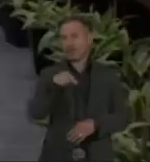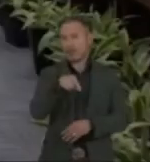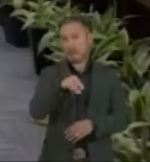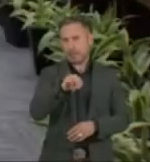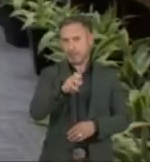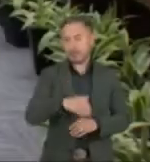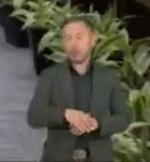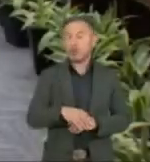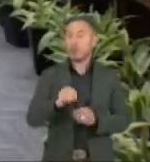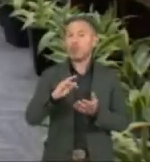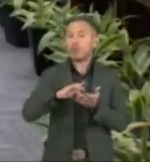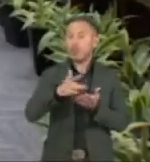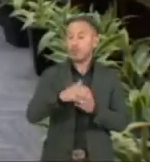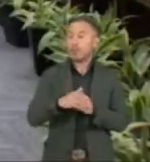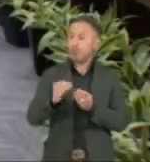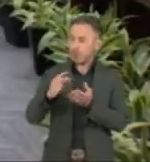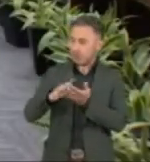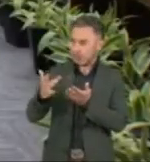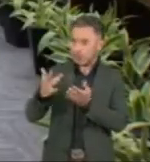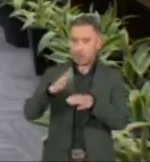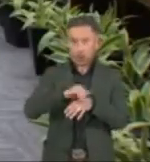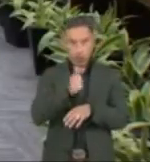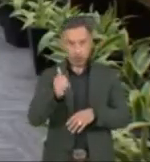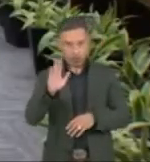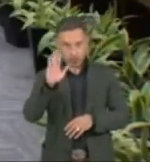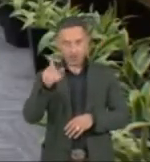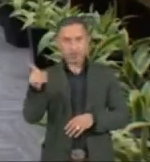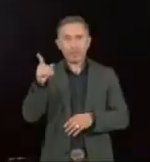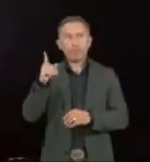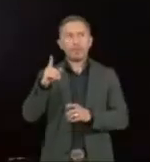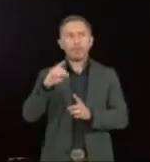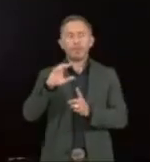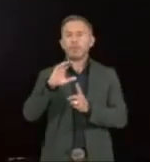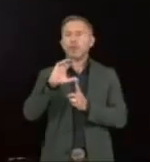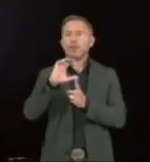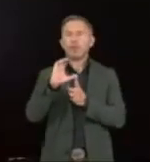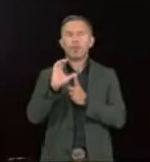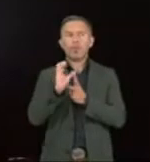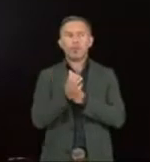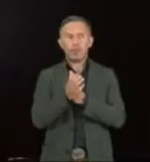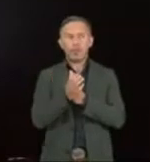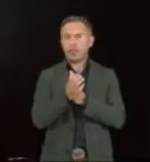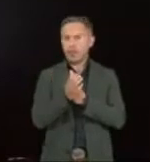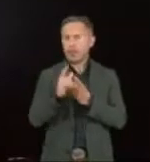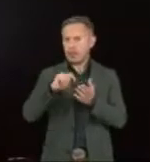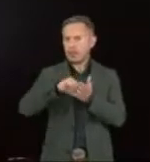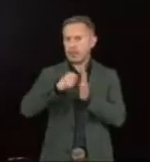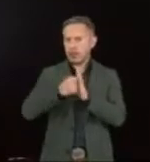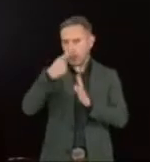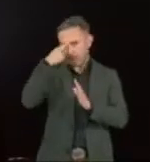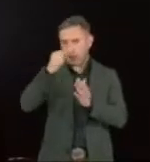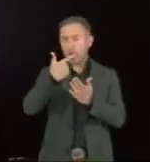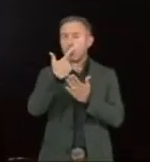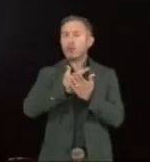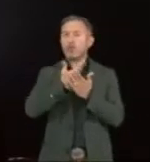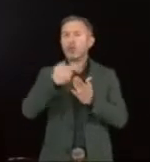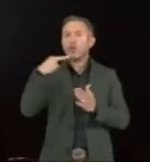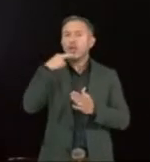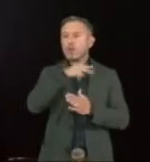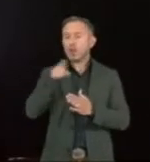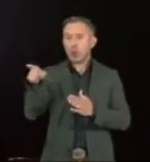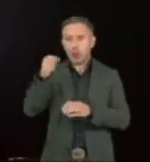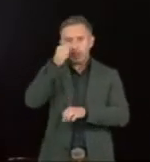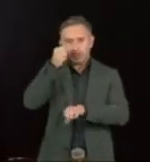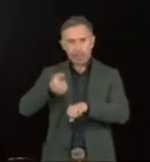gracias si no hay más intervenciones y dado que el secretario técnico del comité técnico del conteo rápido de la institución ha entregado